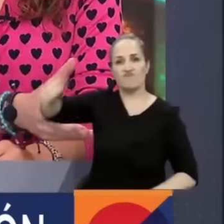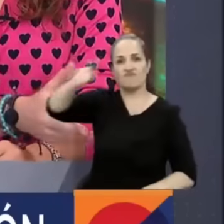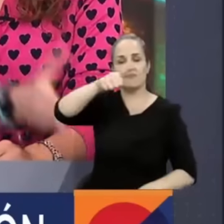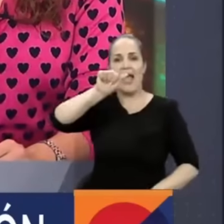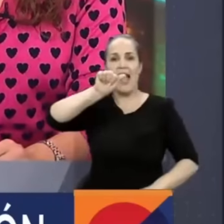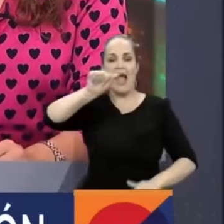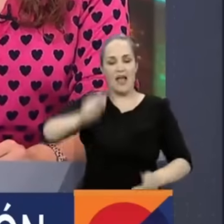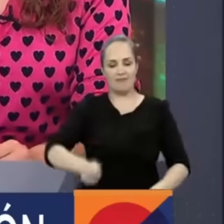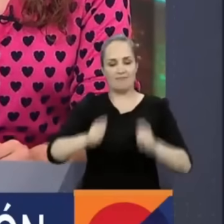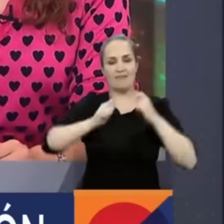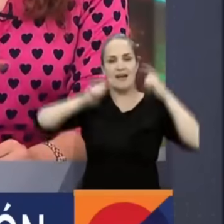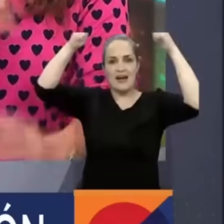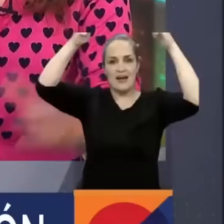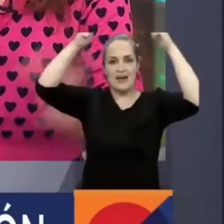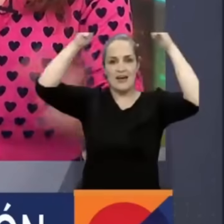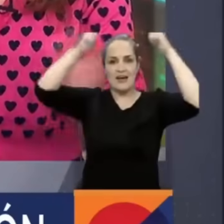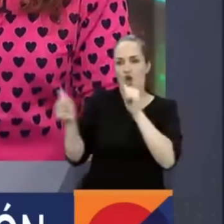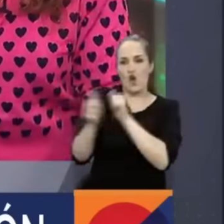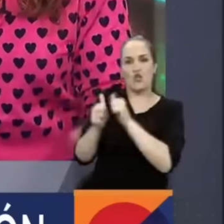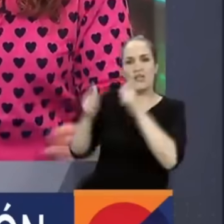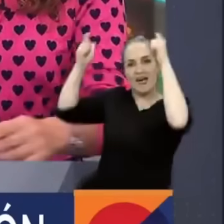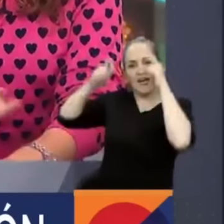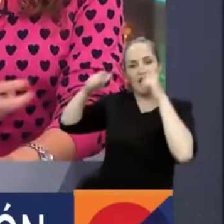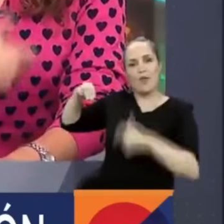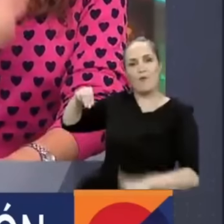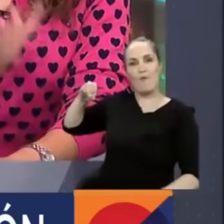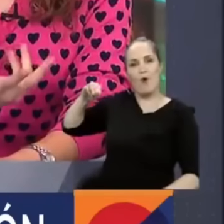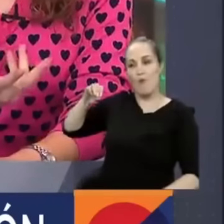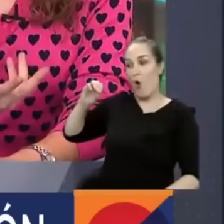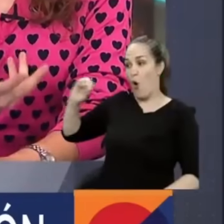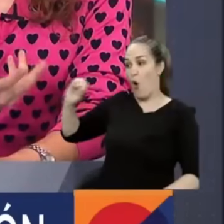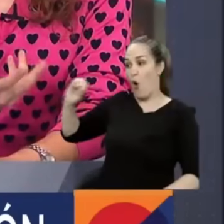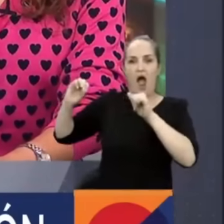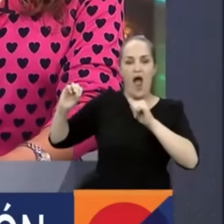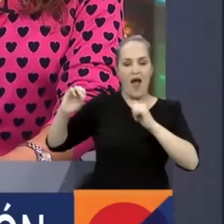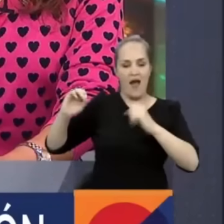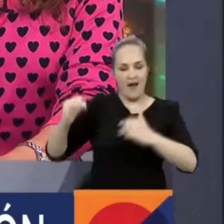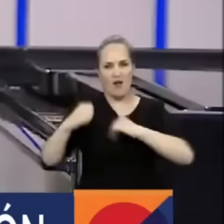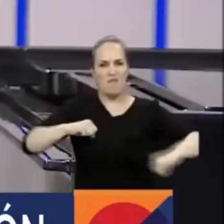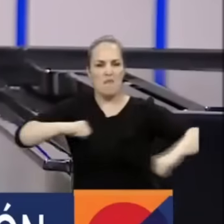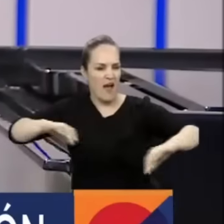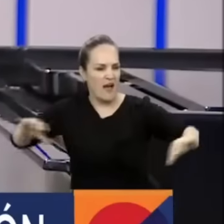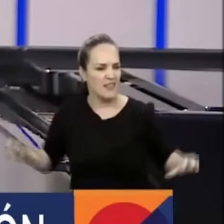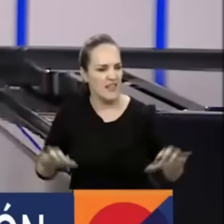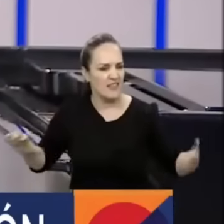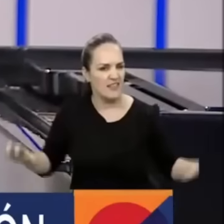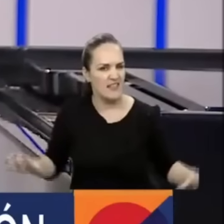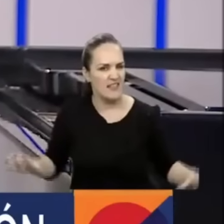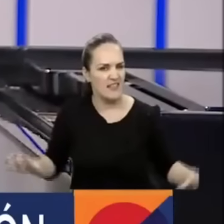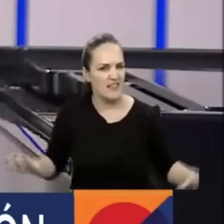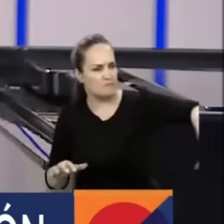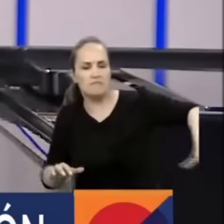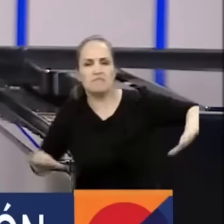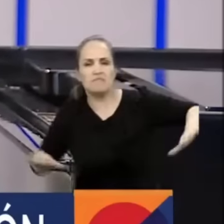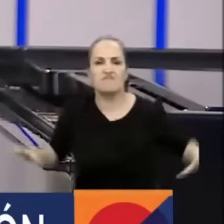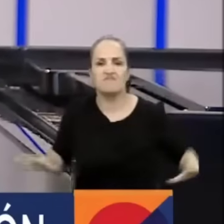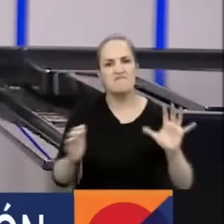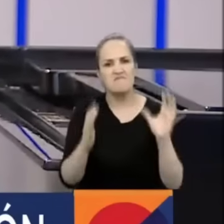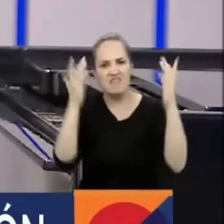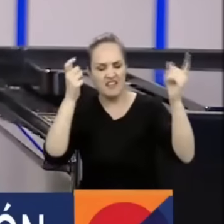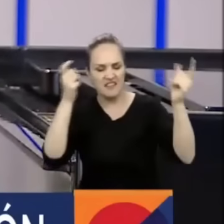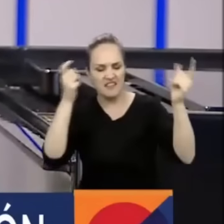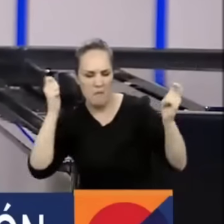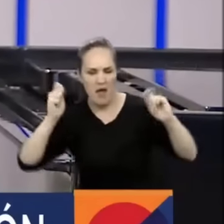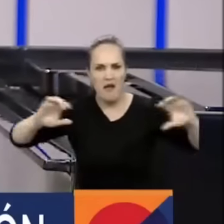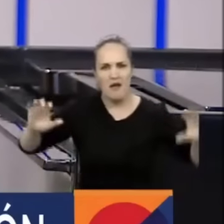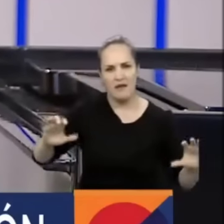reina del carnaval y al rey Momo. Ellos ahora son los responsables de la festividad y sobre todo como de alguna manera de la fiesta que hay